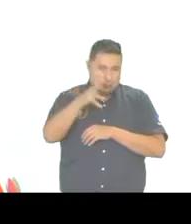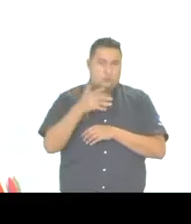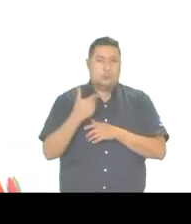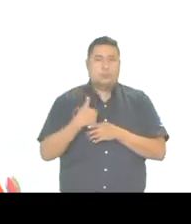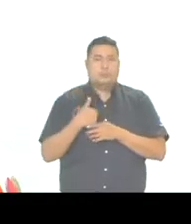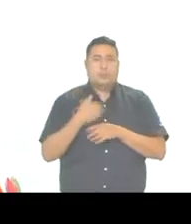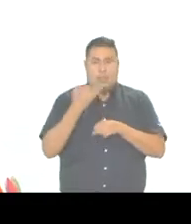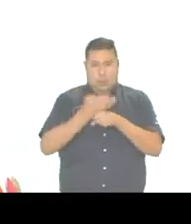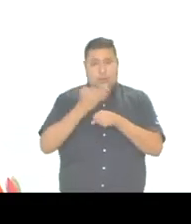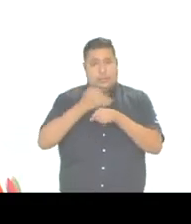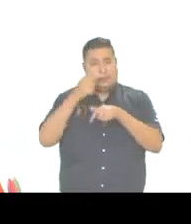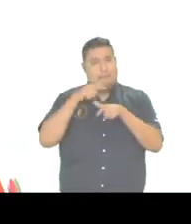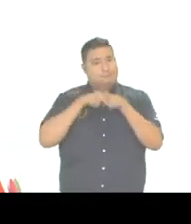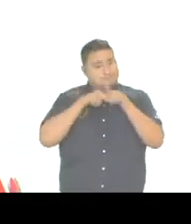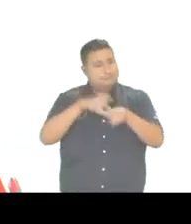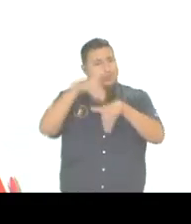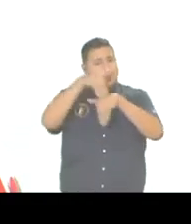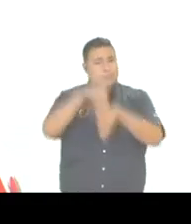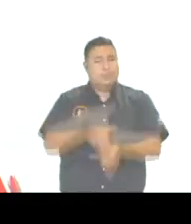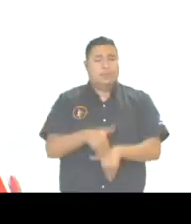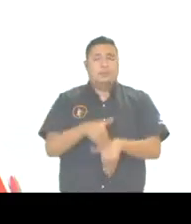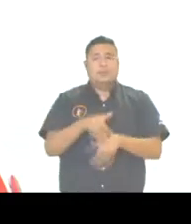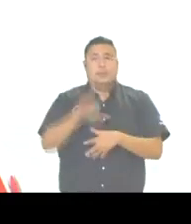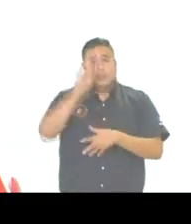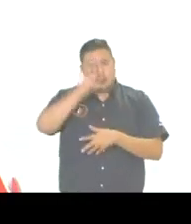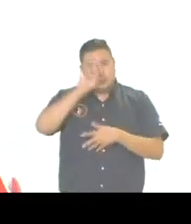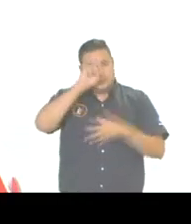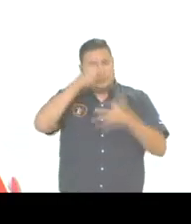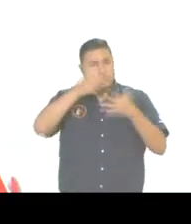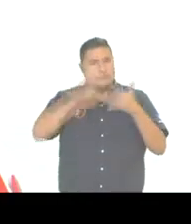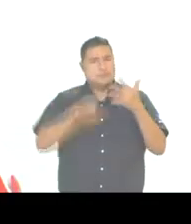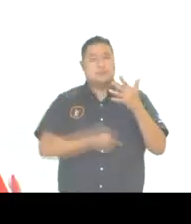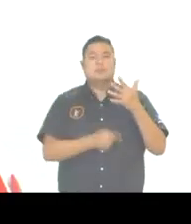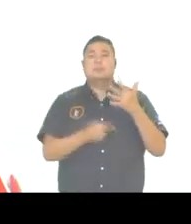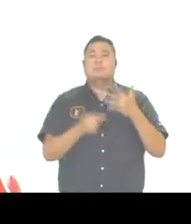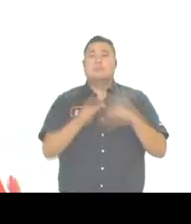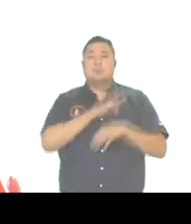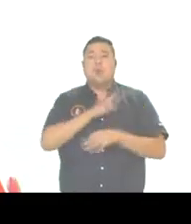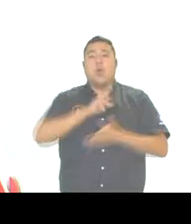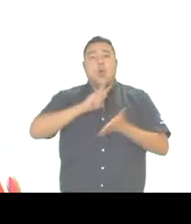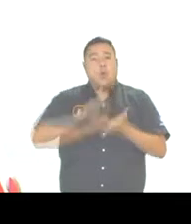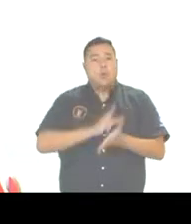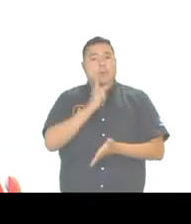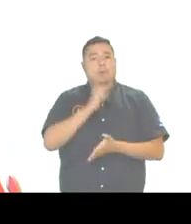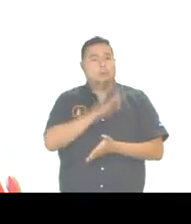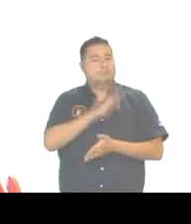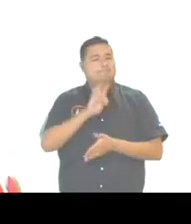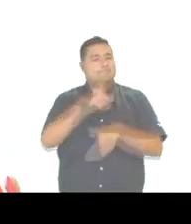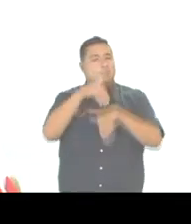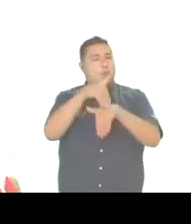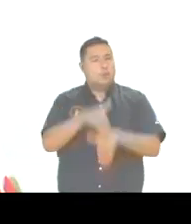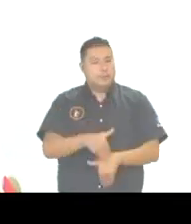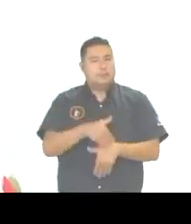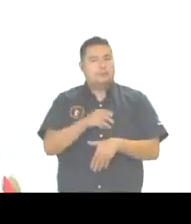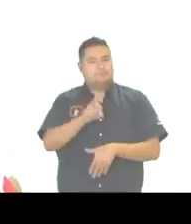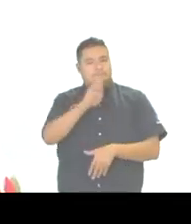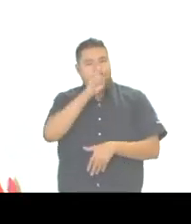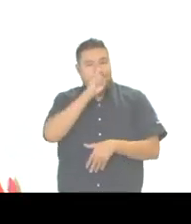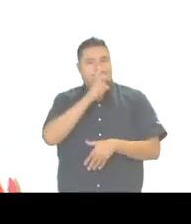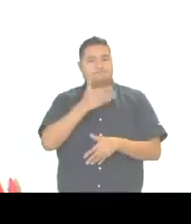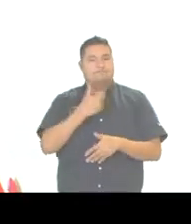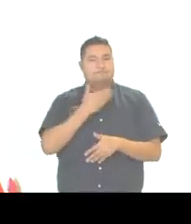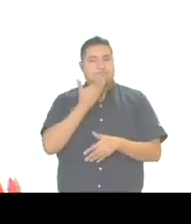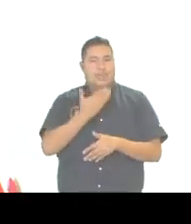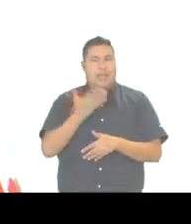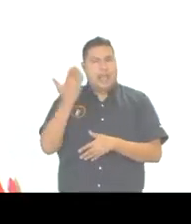si seguimos estas recomendaciones, si nos aplicamos, si volvemos a tomar esa disciplina que veníamos